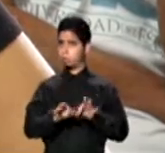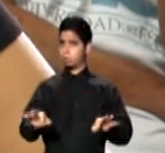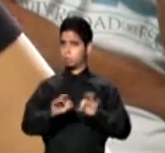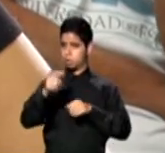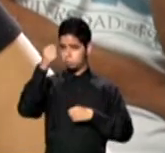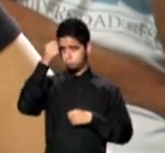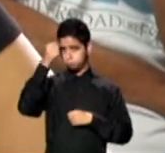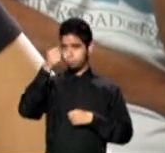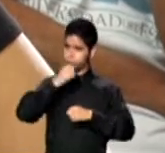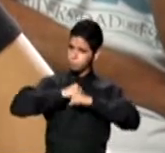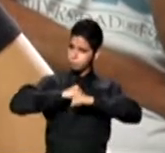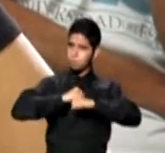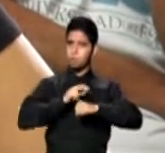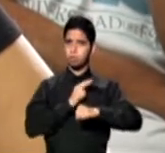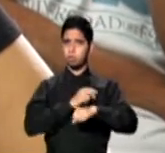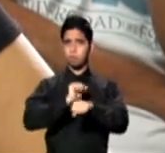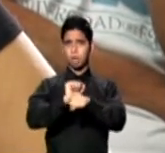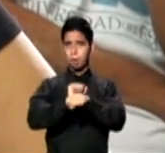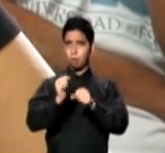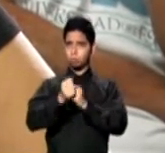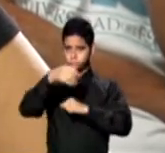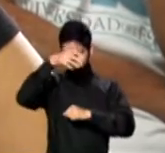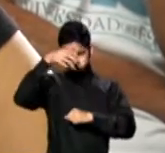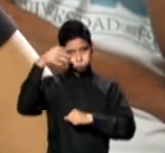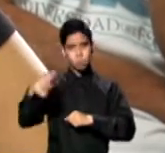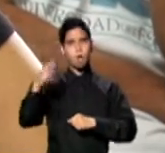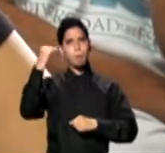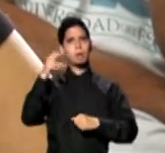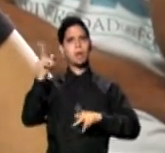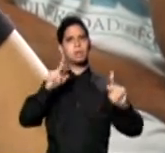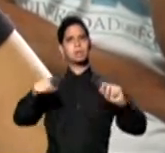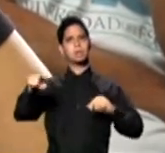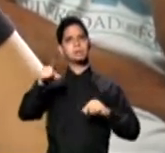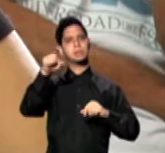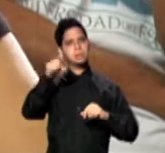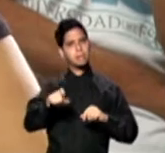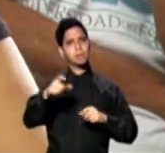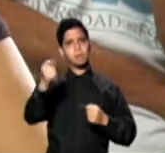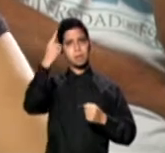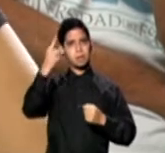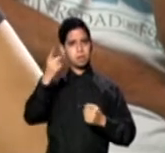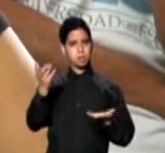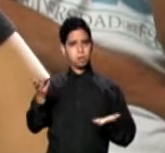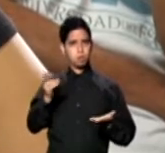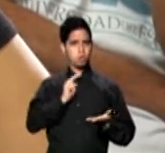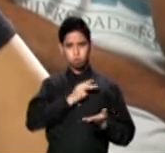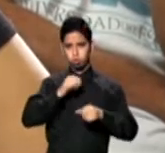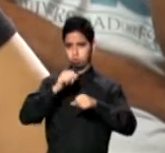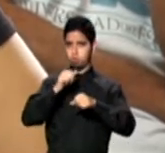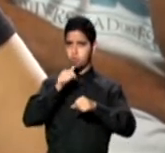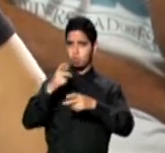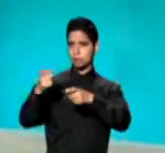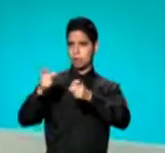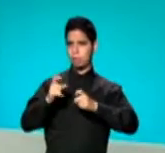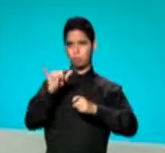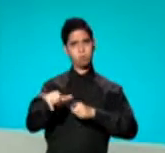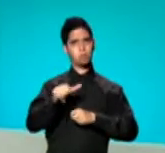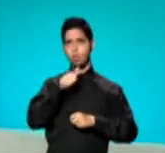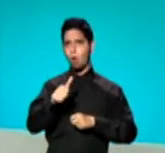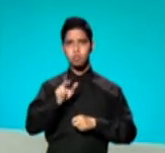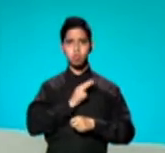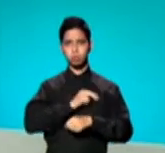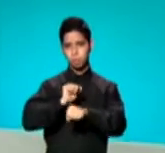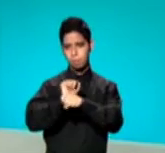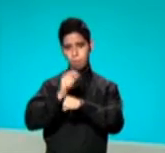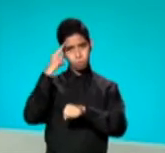hemos trabajado con sudor y sacrificio, porque el pueblo tiene que entender que esto no es una regalía. Aquí los maestros trabajaron por ello. Bueno, y